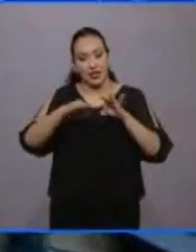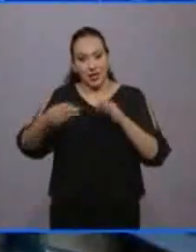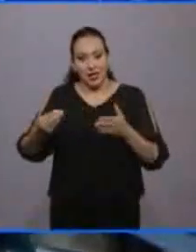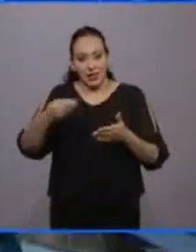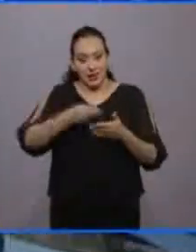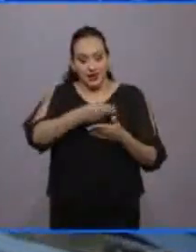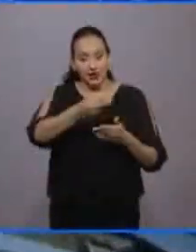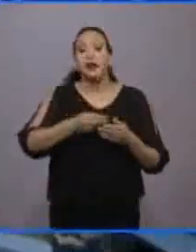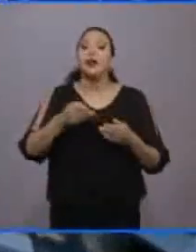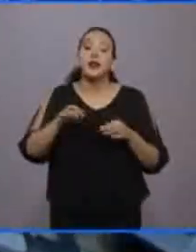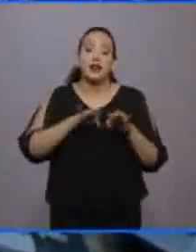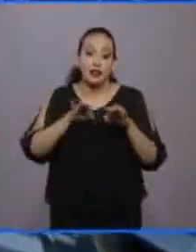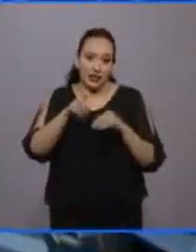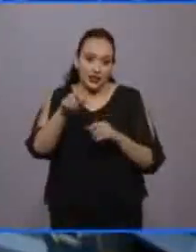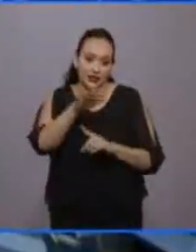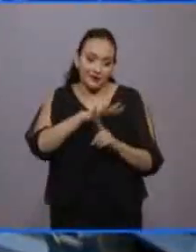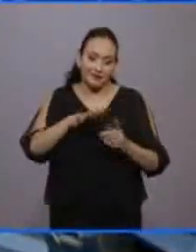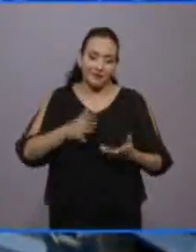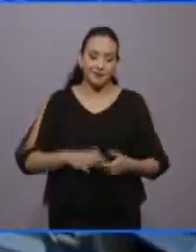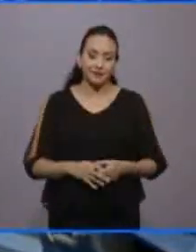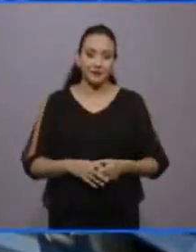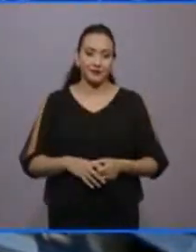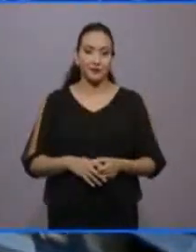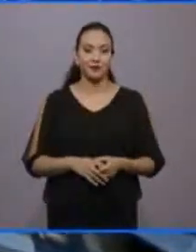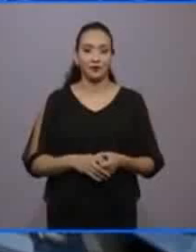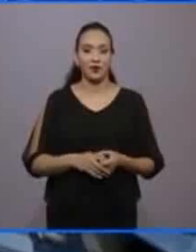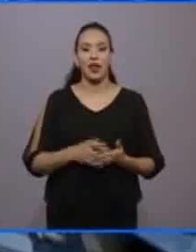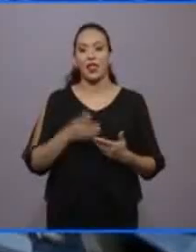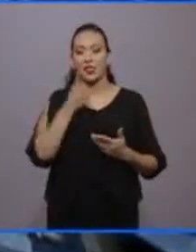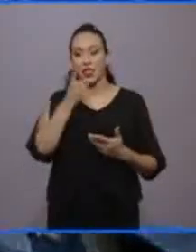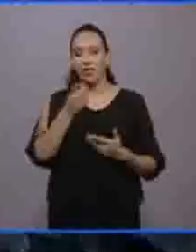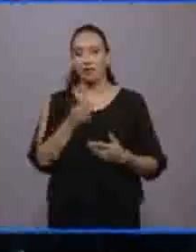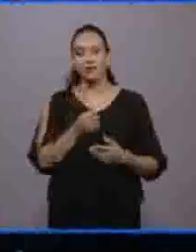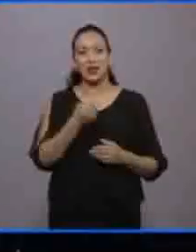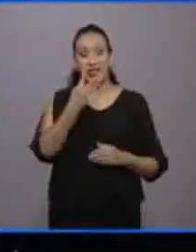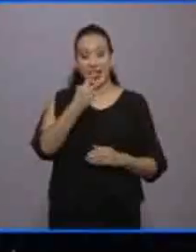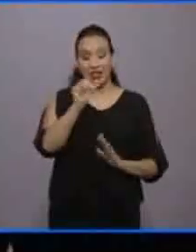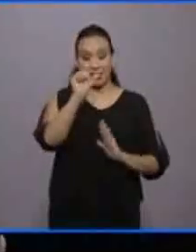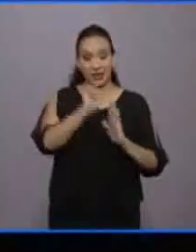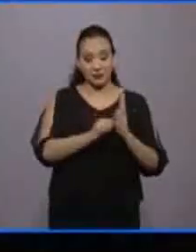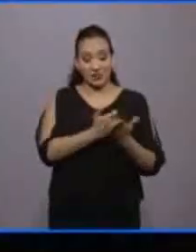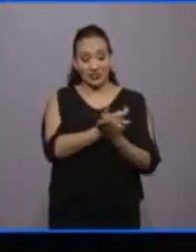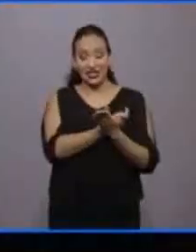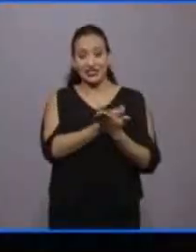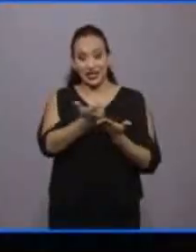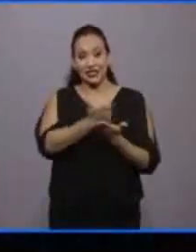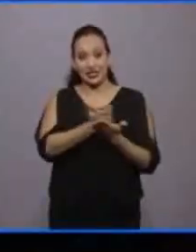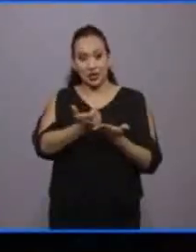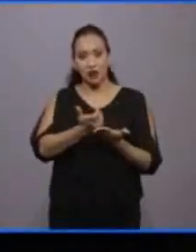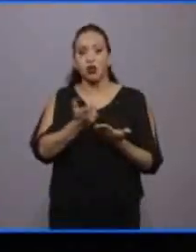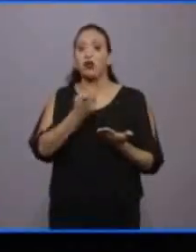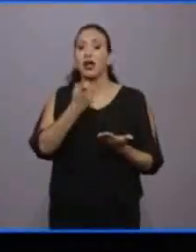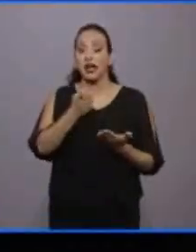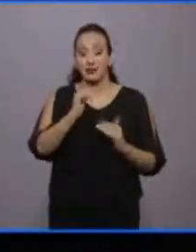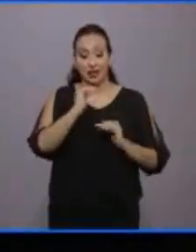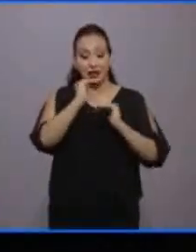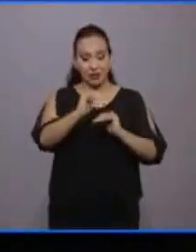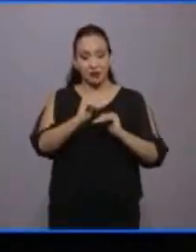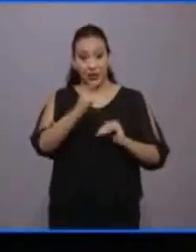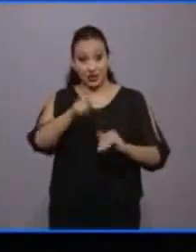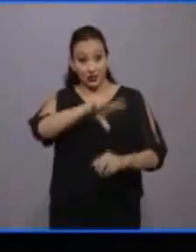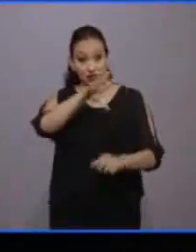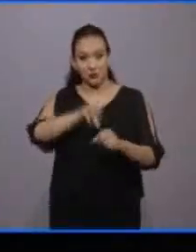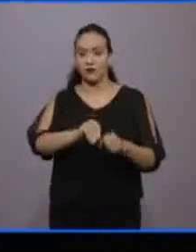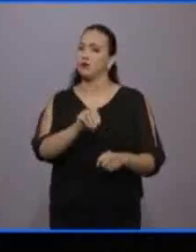se encontraban en esa situación. Indicó que el límite de 3 meses de salario como pago de utilidades no es absoluto,